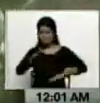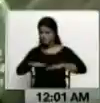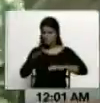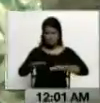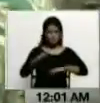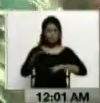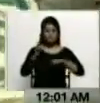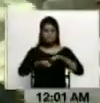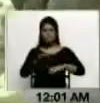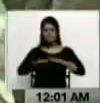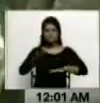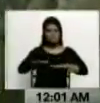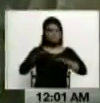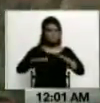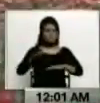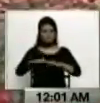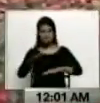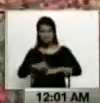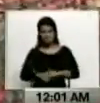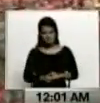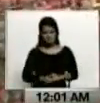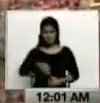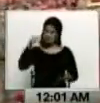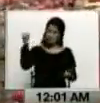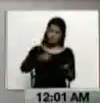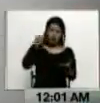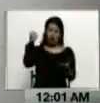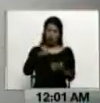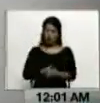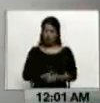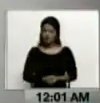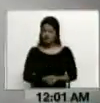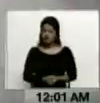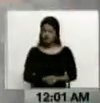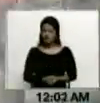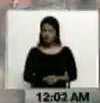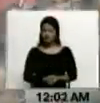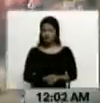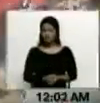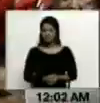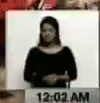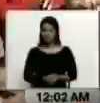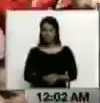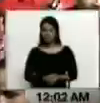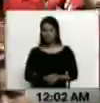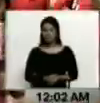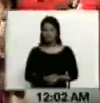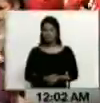voy para allá voy para allá